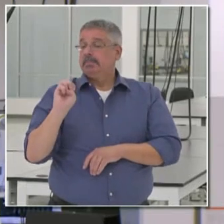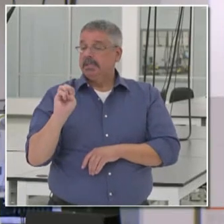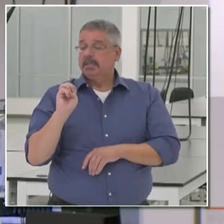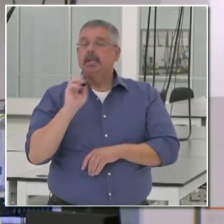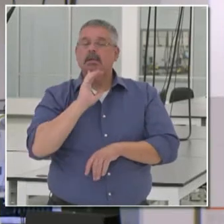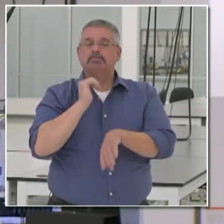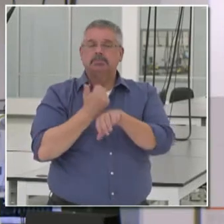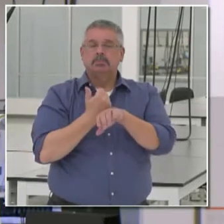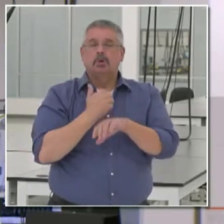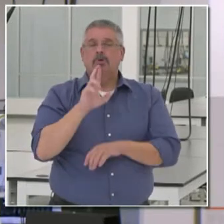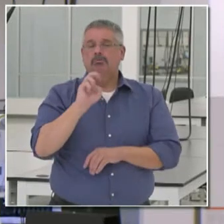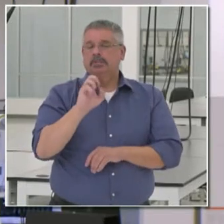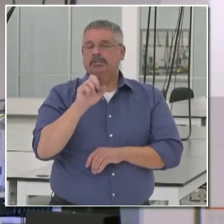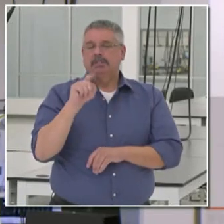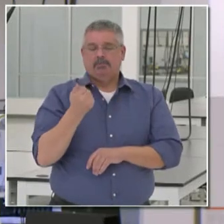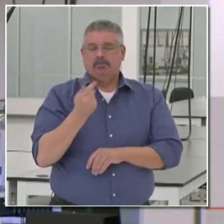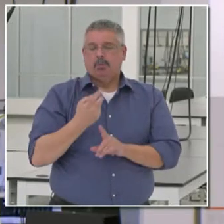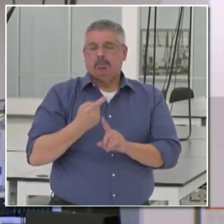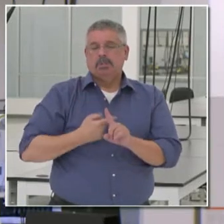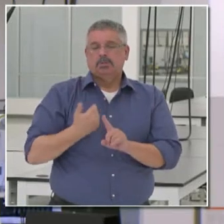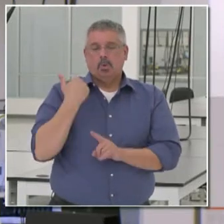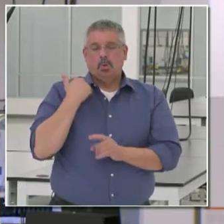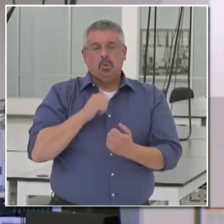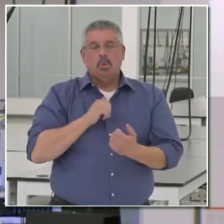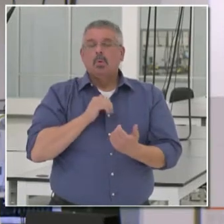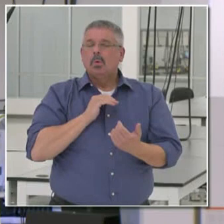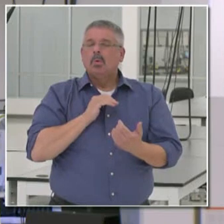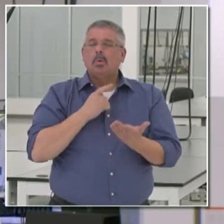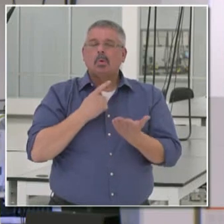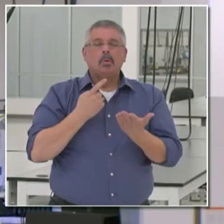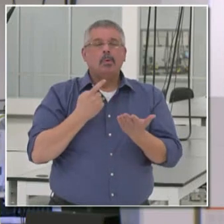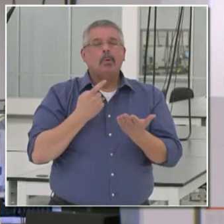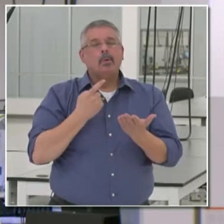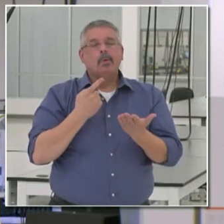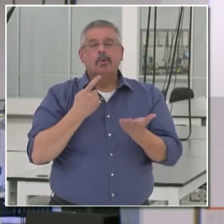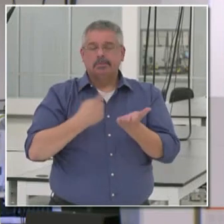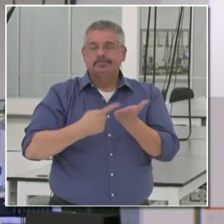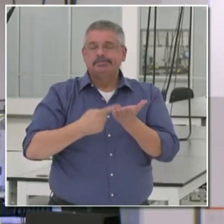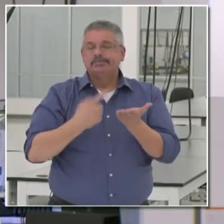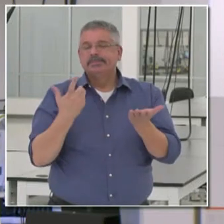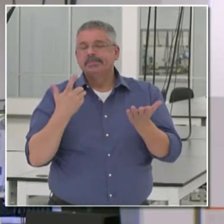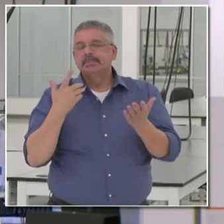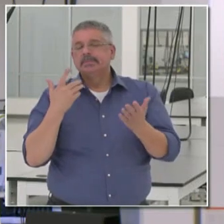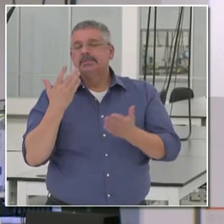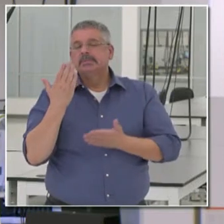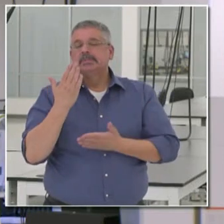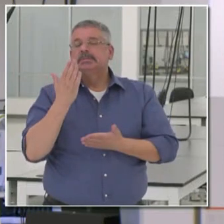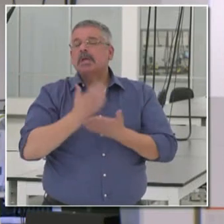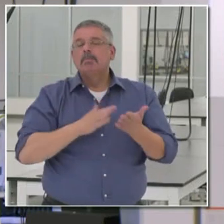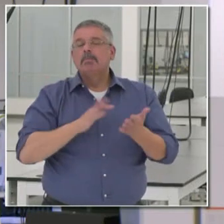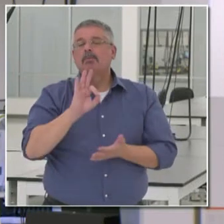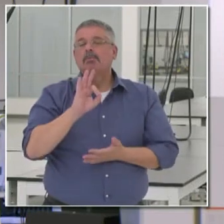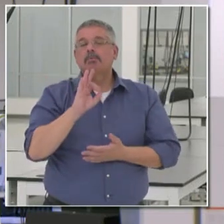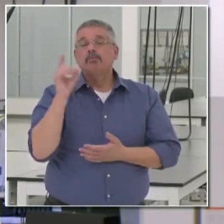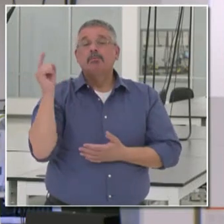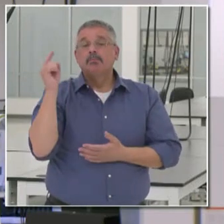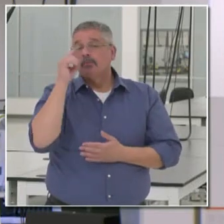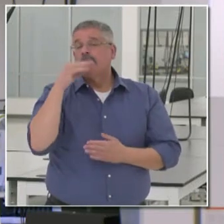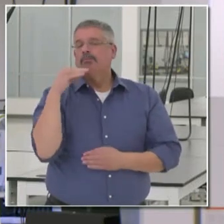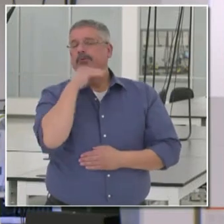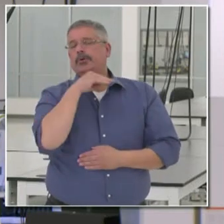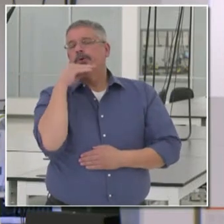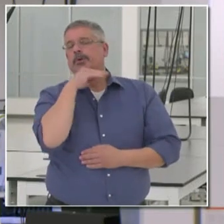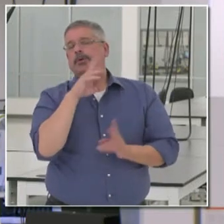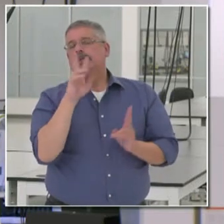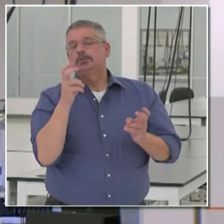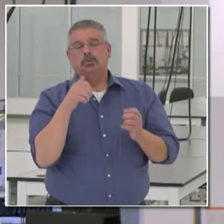con el departamento de desempleo y de incapacidad hace unas cuantas semanas hemos lidiado con algunos de los problemas con fraude que no son